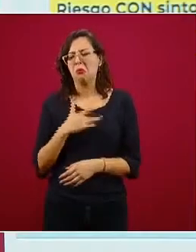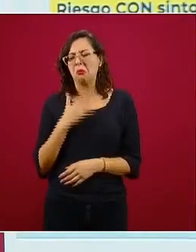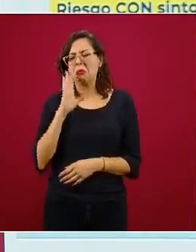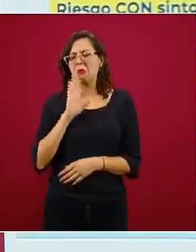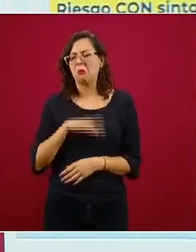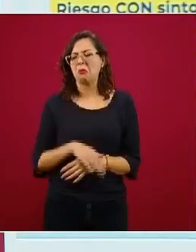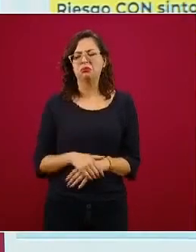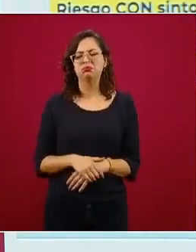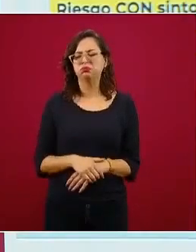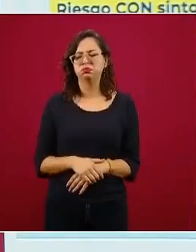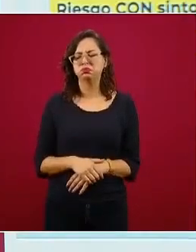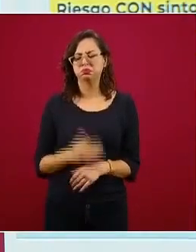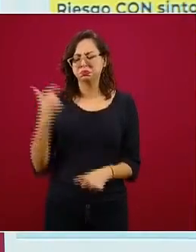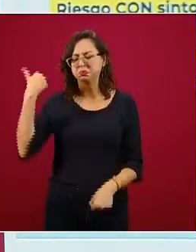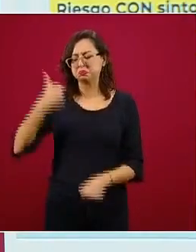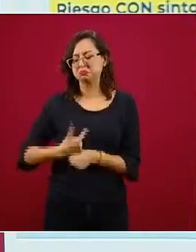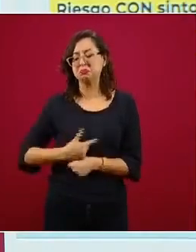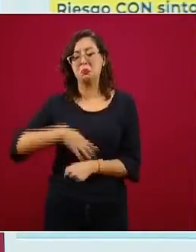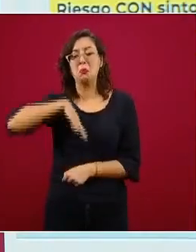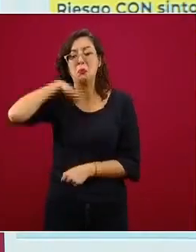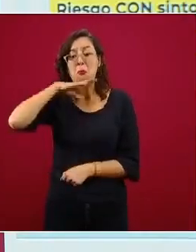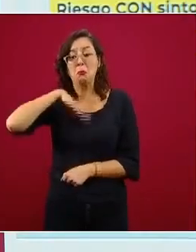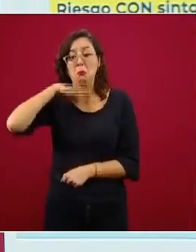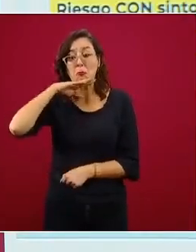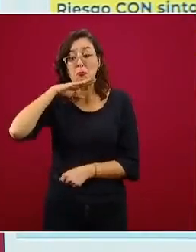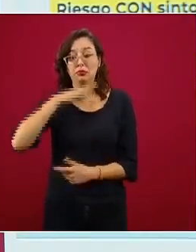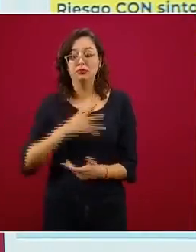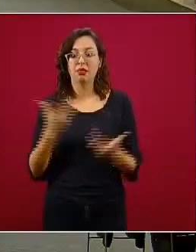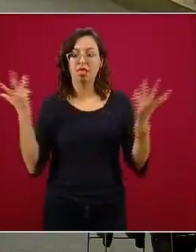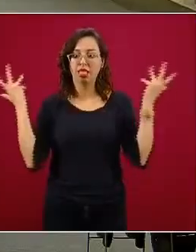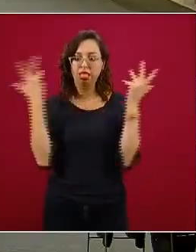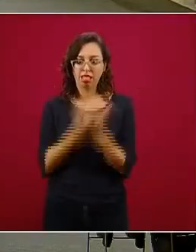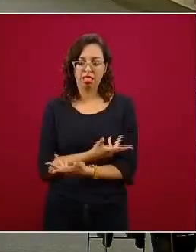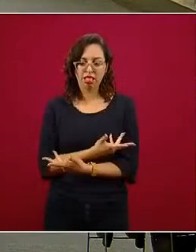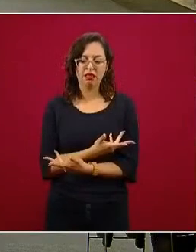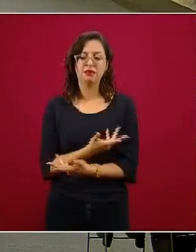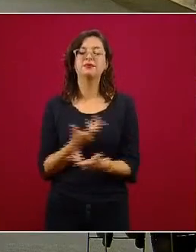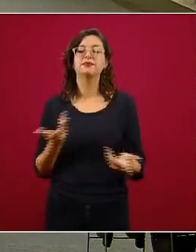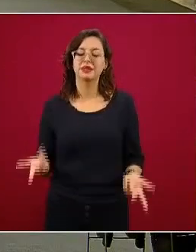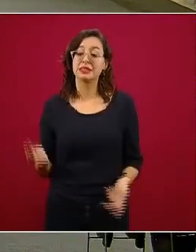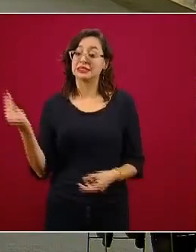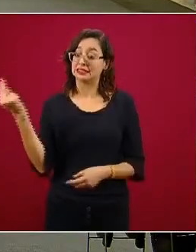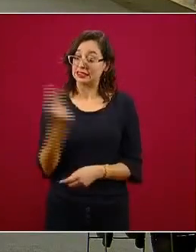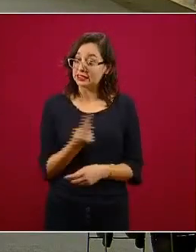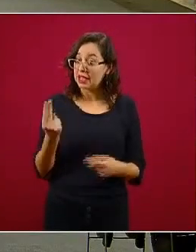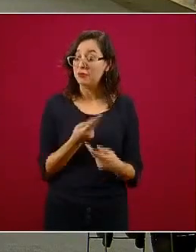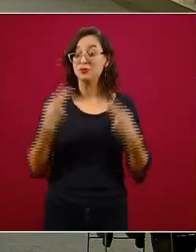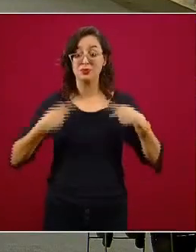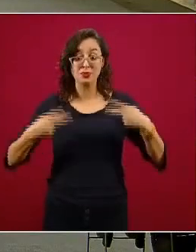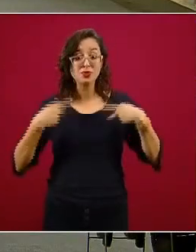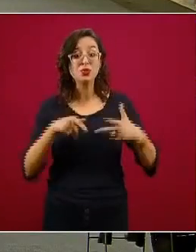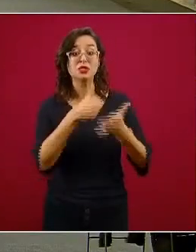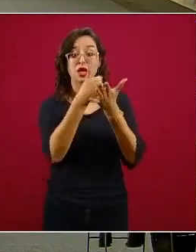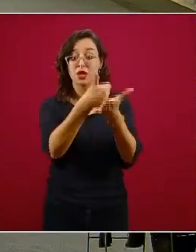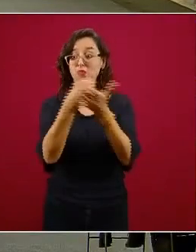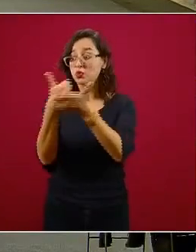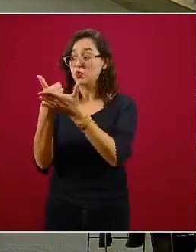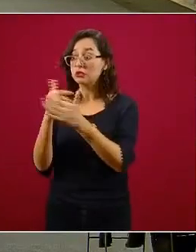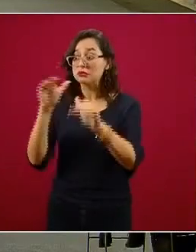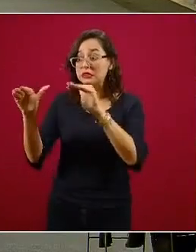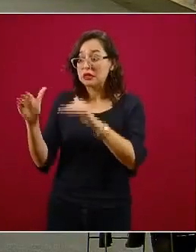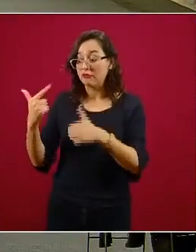El dato de alarma no lo identificaba. Entonces, lo que hay que hacer es ayudarle a las personas, ayudarle a los ciudadanos